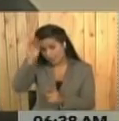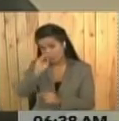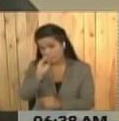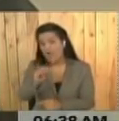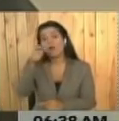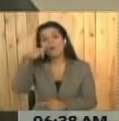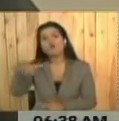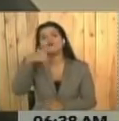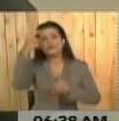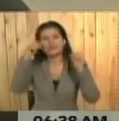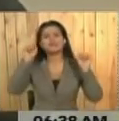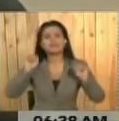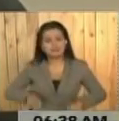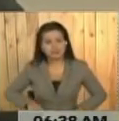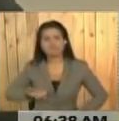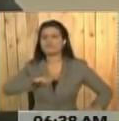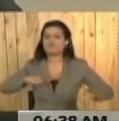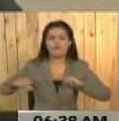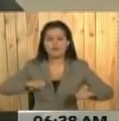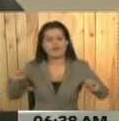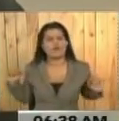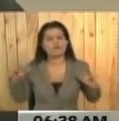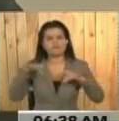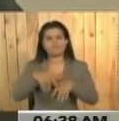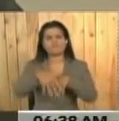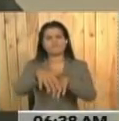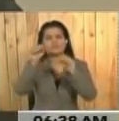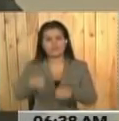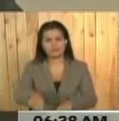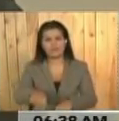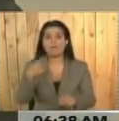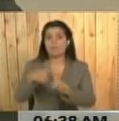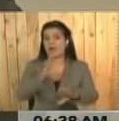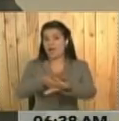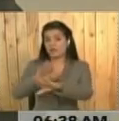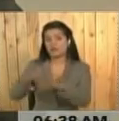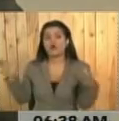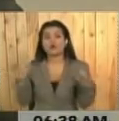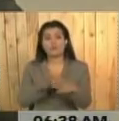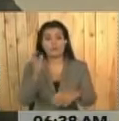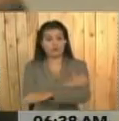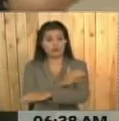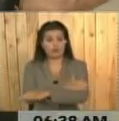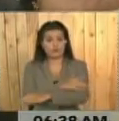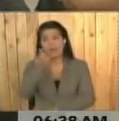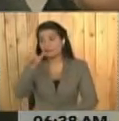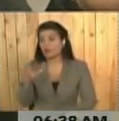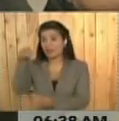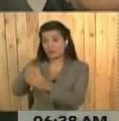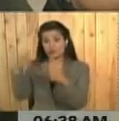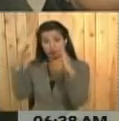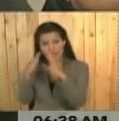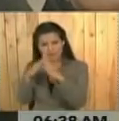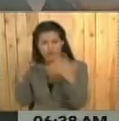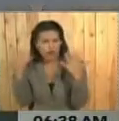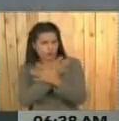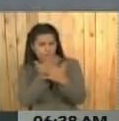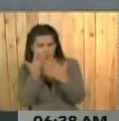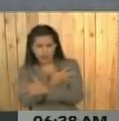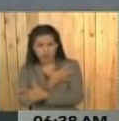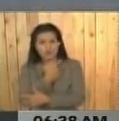seguir movilizado y el llamado nosotros se lo hacemos constantemente a la gente a la derecha A ese que está en su casa confundido porque le